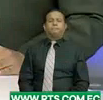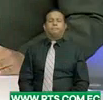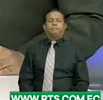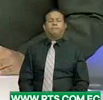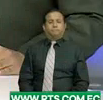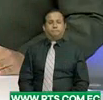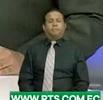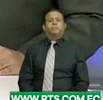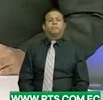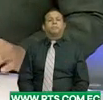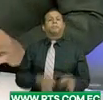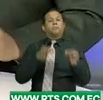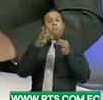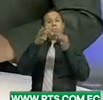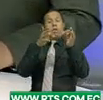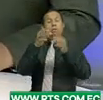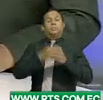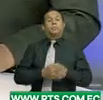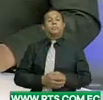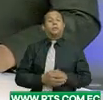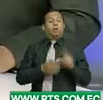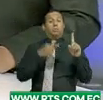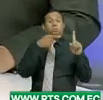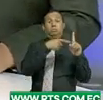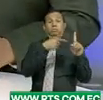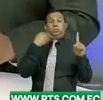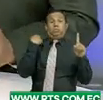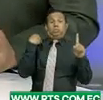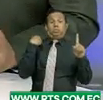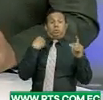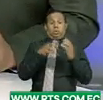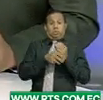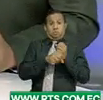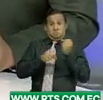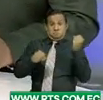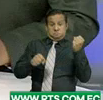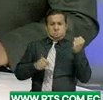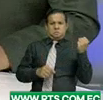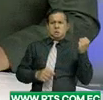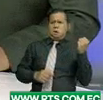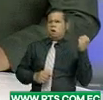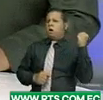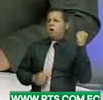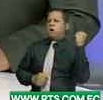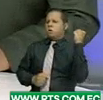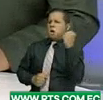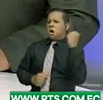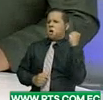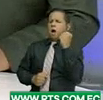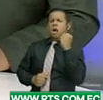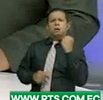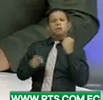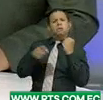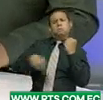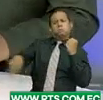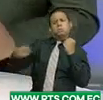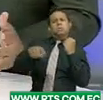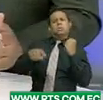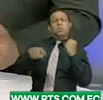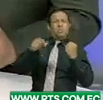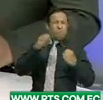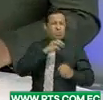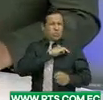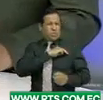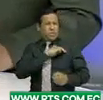Y ahora le contamos que con un cuchillo en mano, un ciudadano intentó agredir a varios agentes de control municipal en Cayambe, provincia de Pichincha. Todo